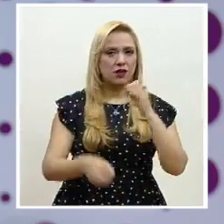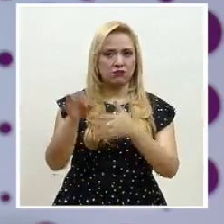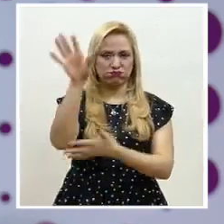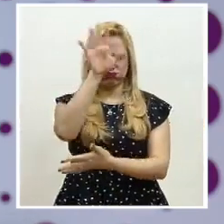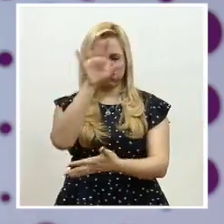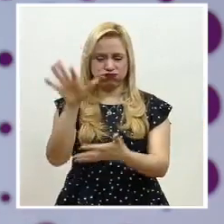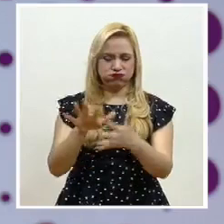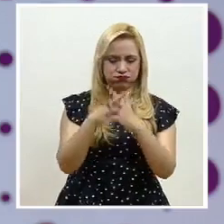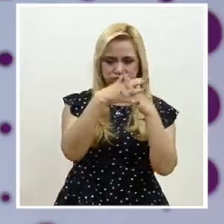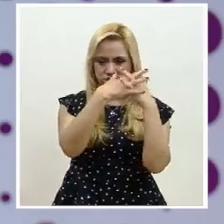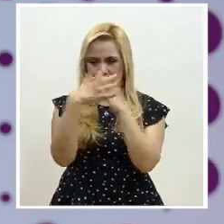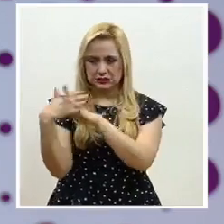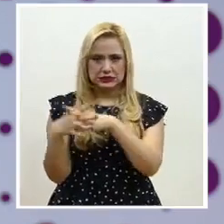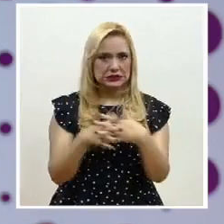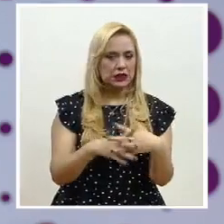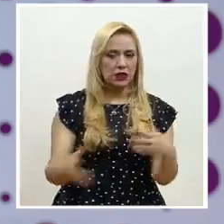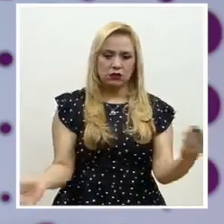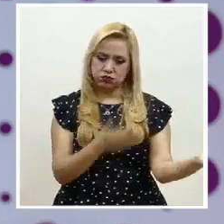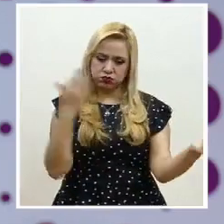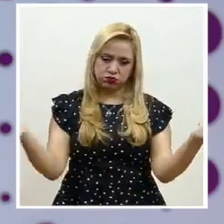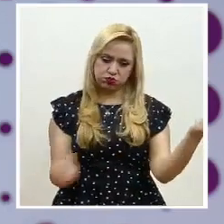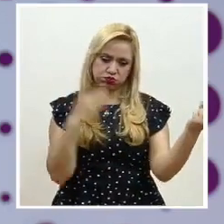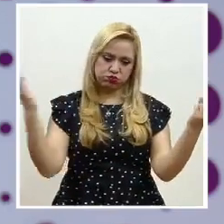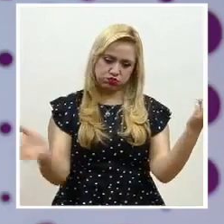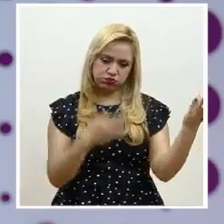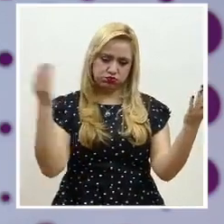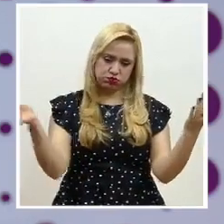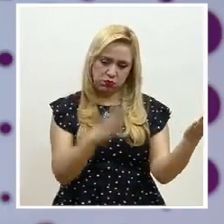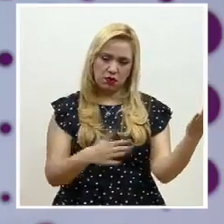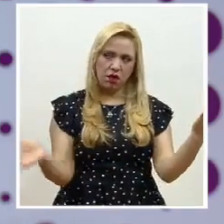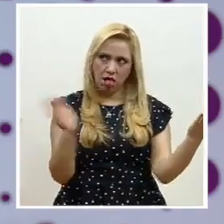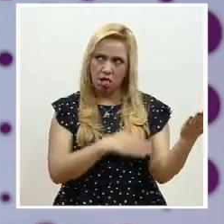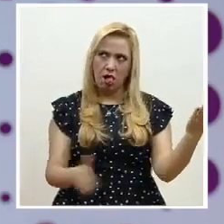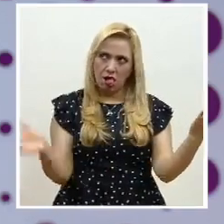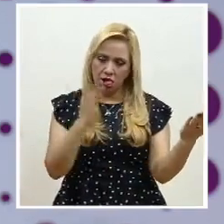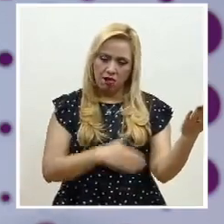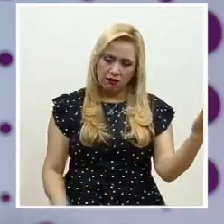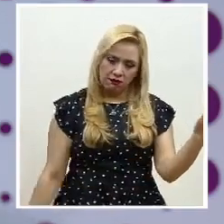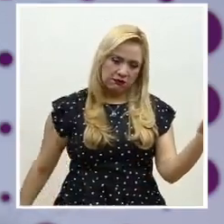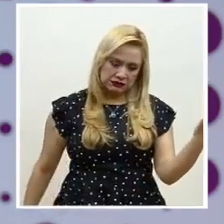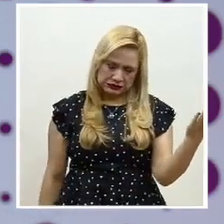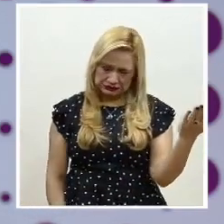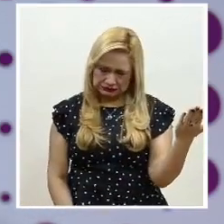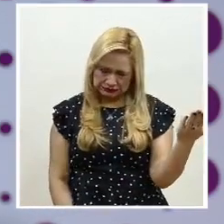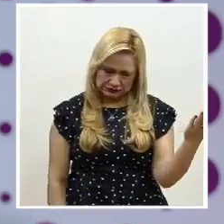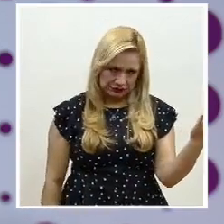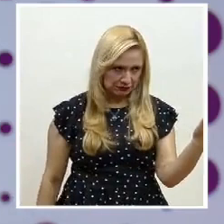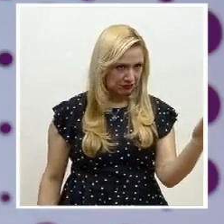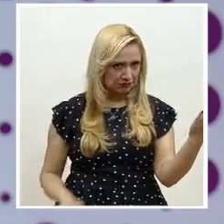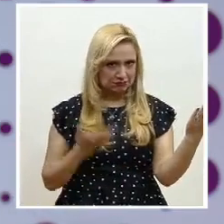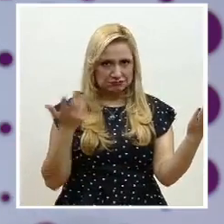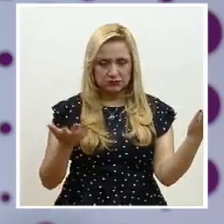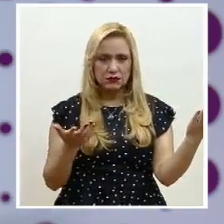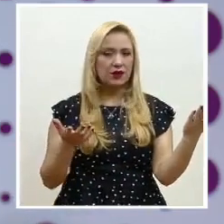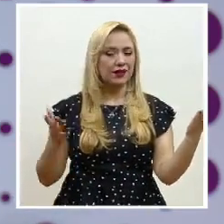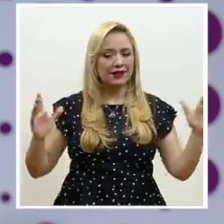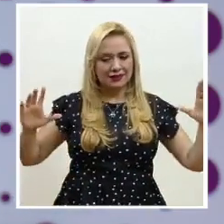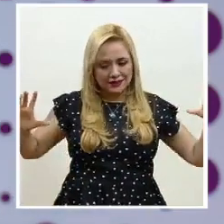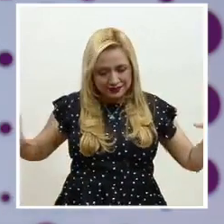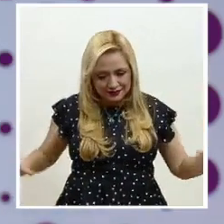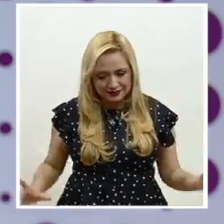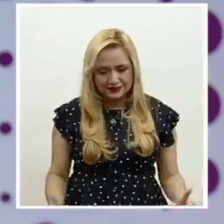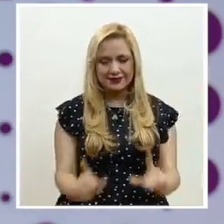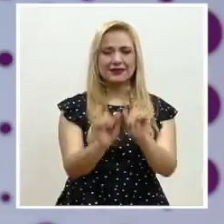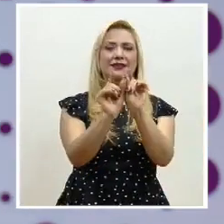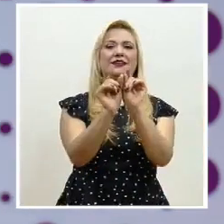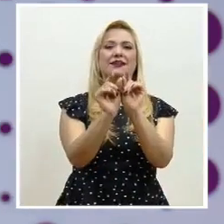de hojas y hojas de transcripciones, ¿no? Cuando está el expediente. Y luego todavía hay una síntesis de esa